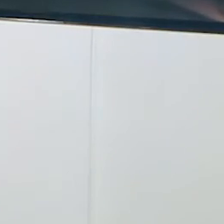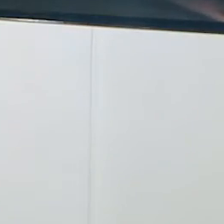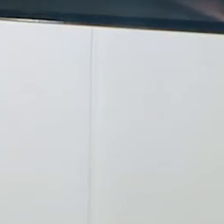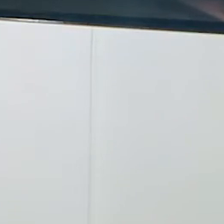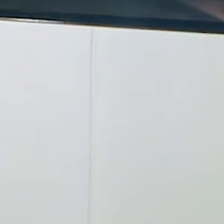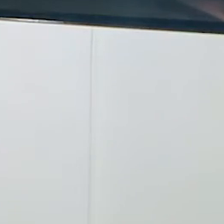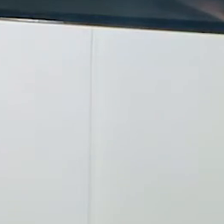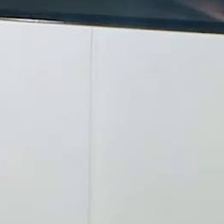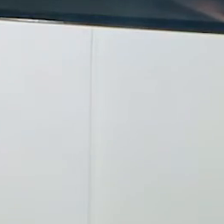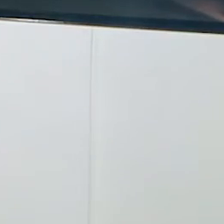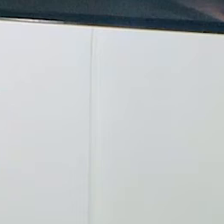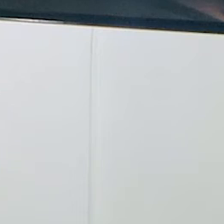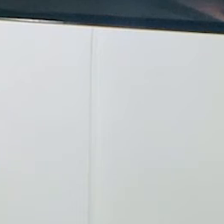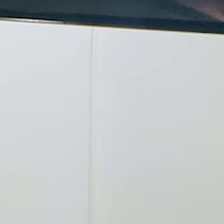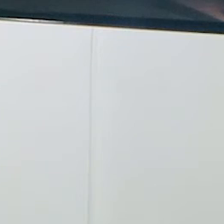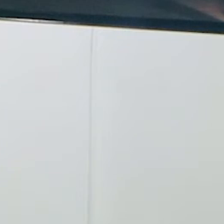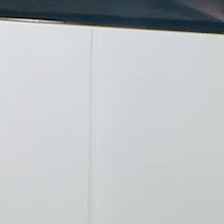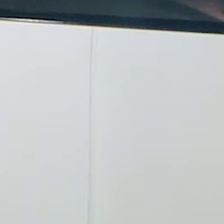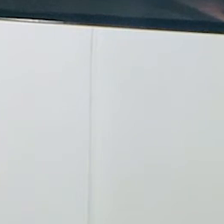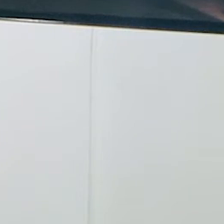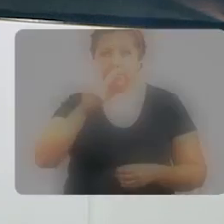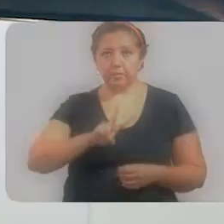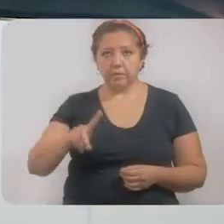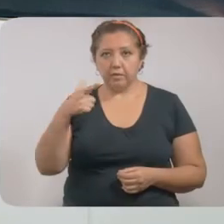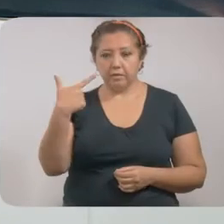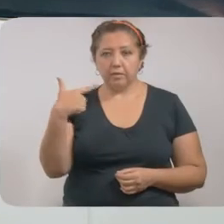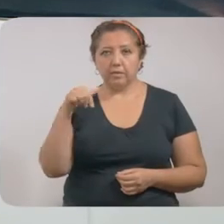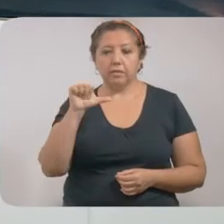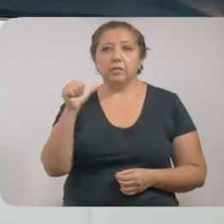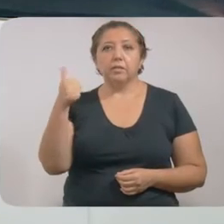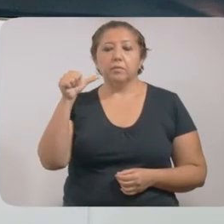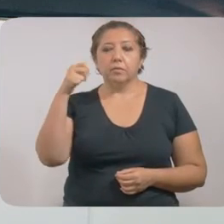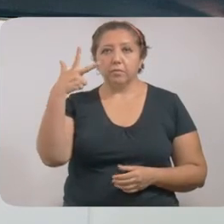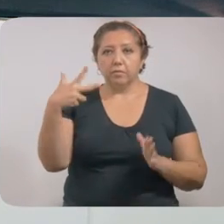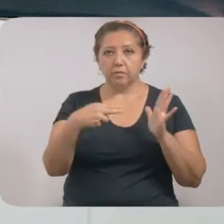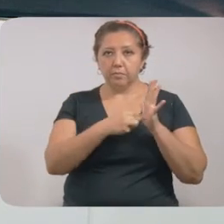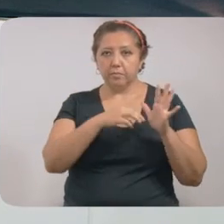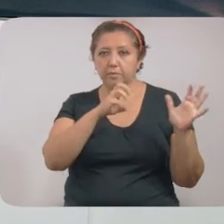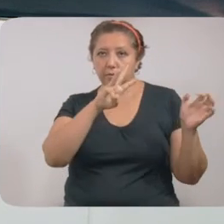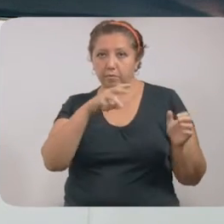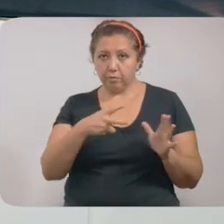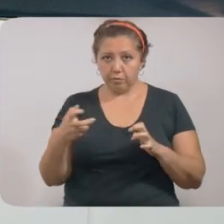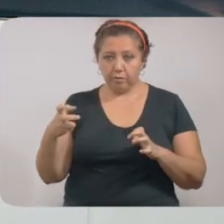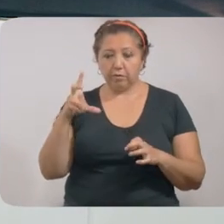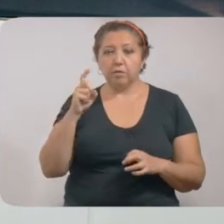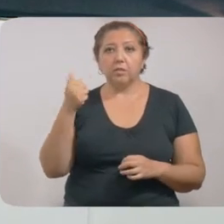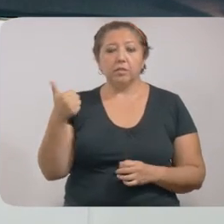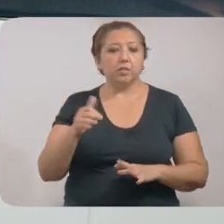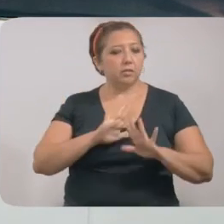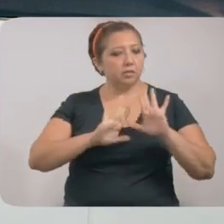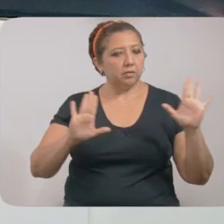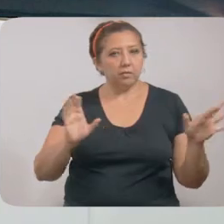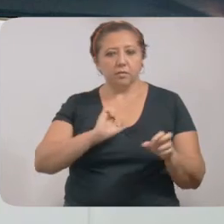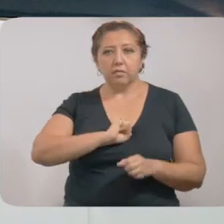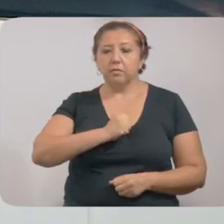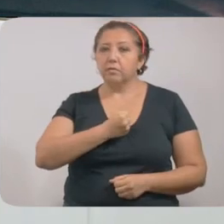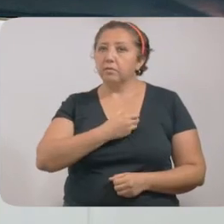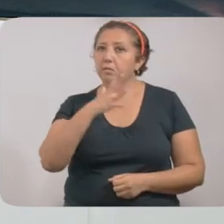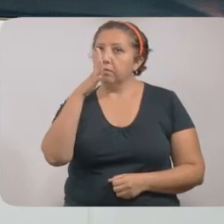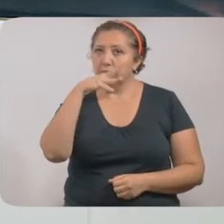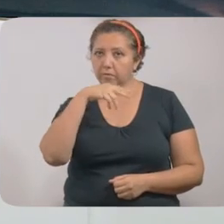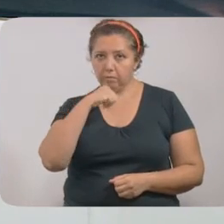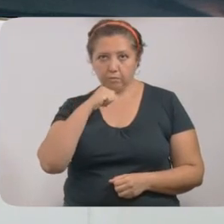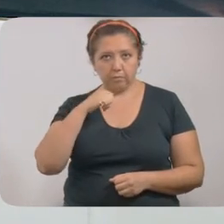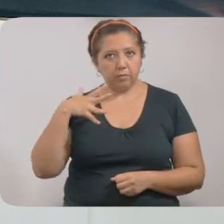tardes. Este es el parte médico del viernes 7 de agosto. 8,836 pacientes ya se recuperaron. No